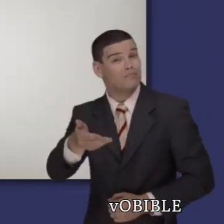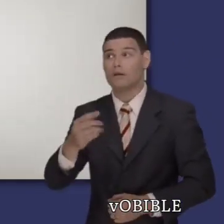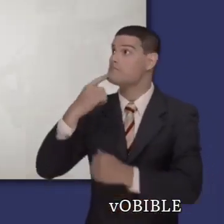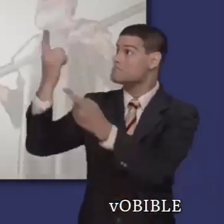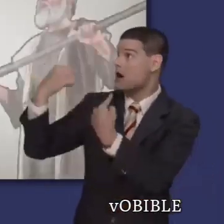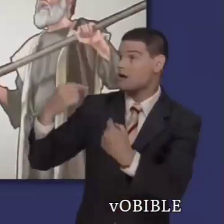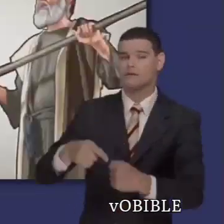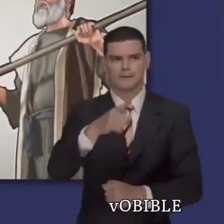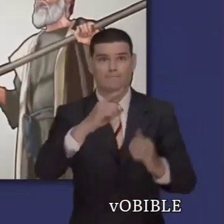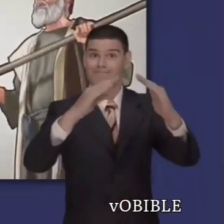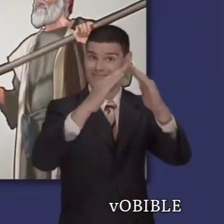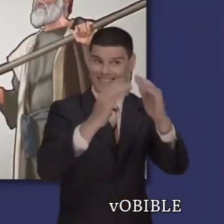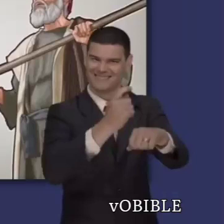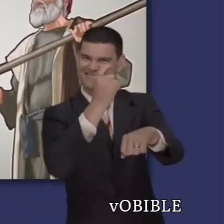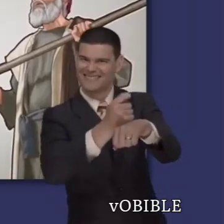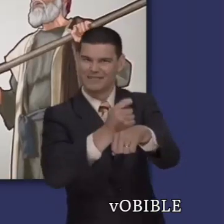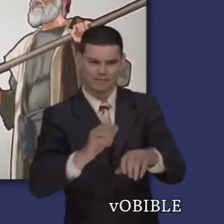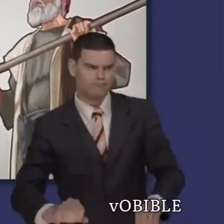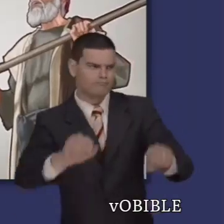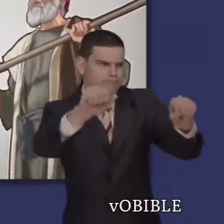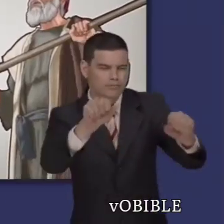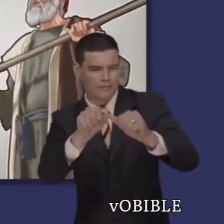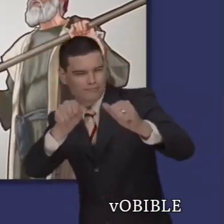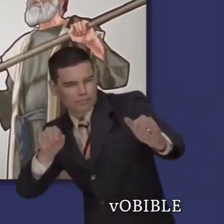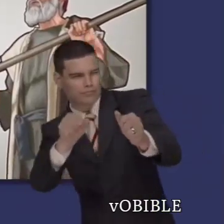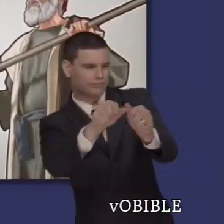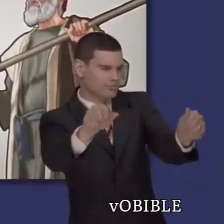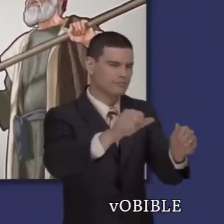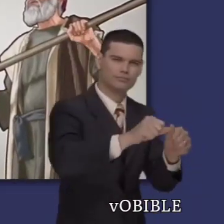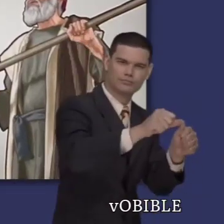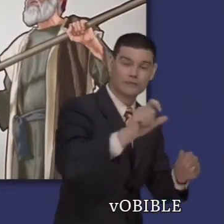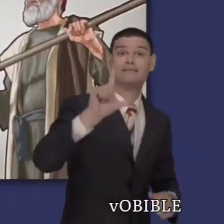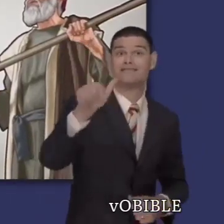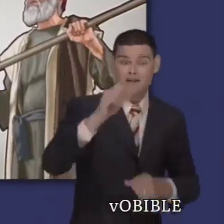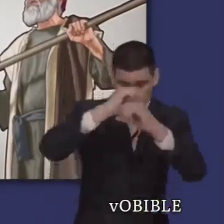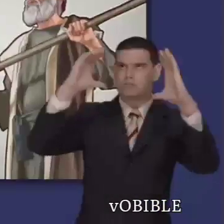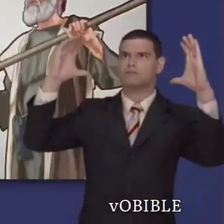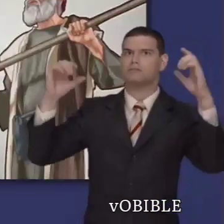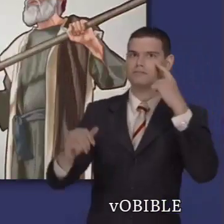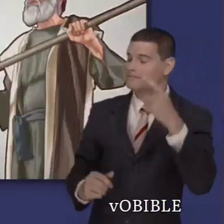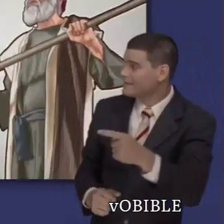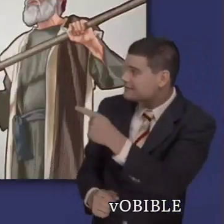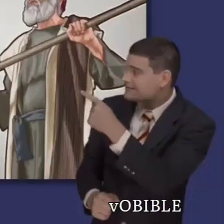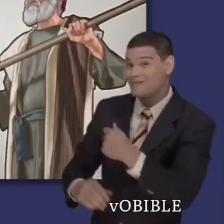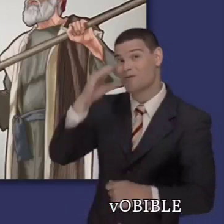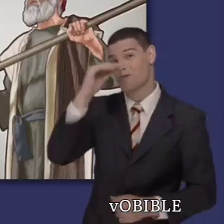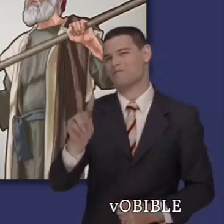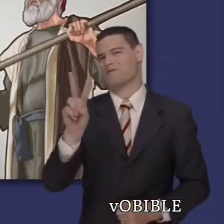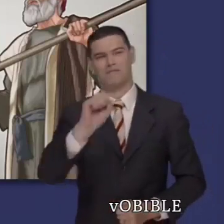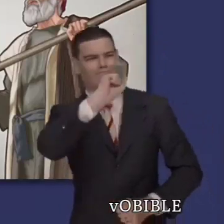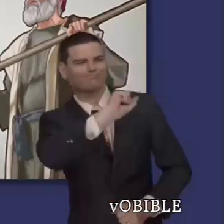Después se le pide a Juan que mida el santuario del templo. Y luego contempla lo que le ocurre a los 2 testigos de